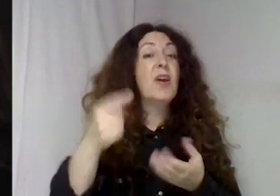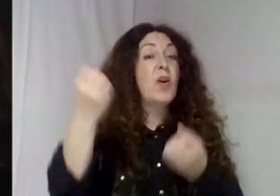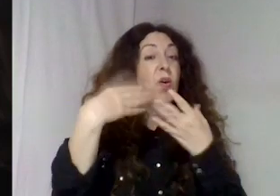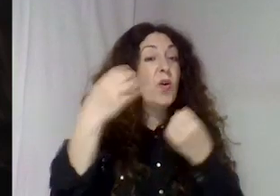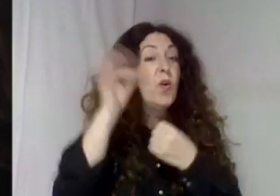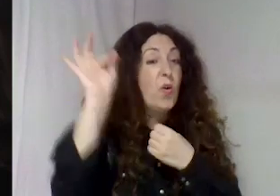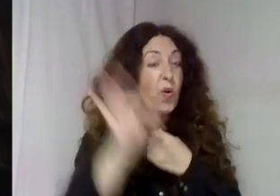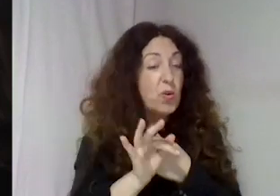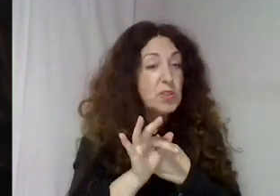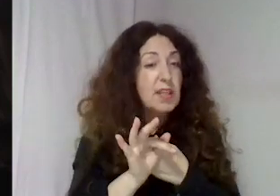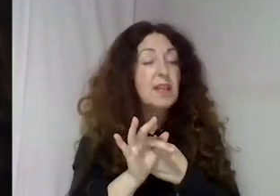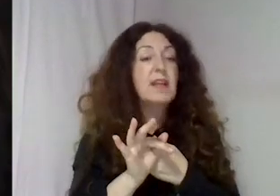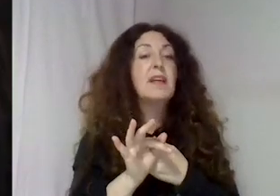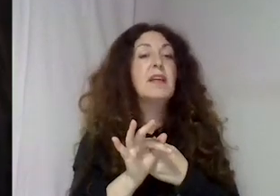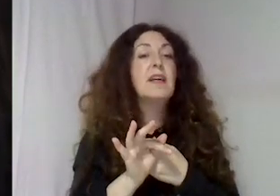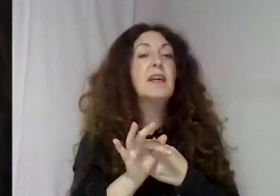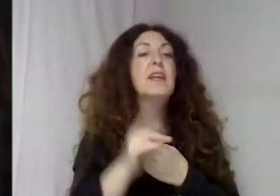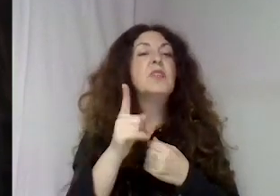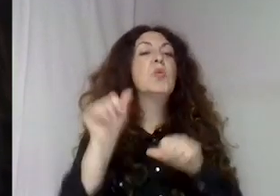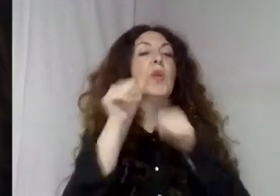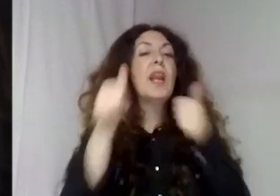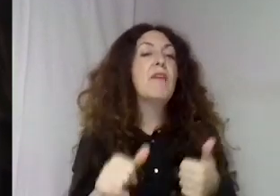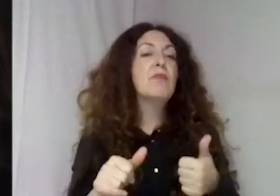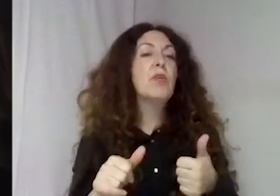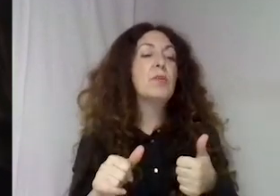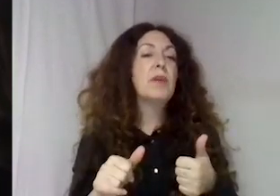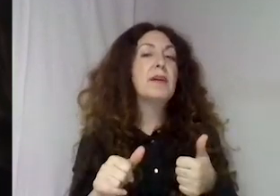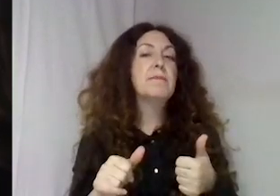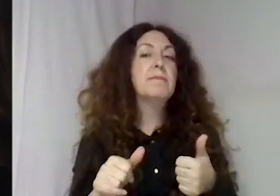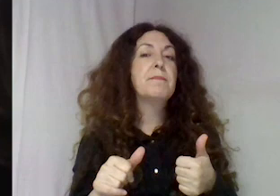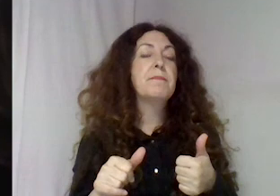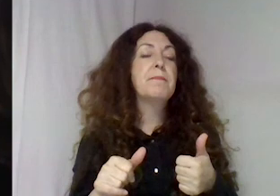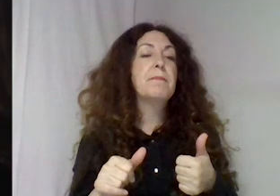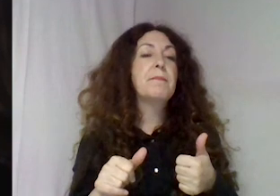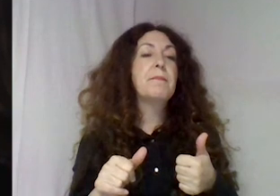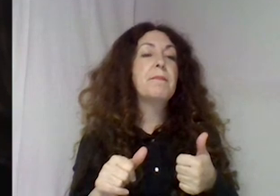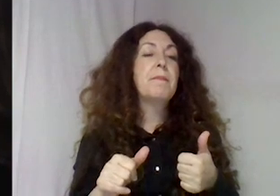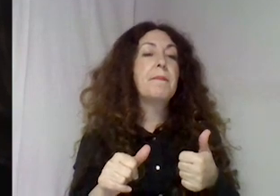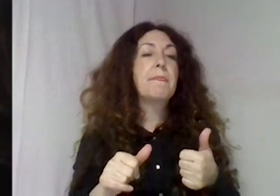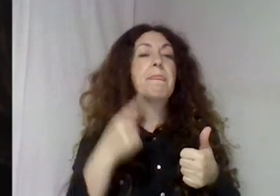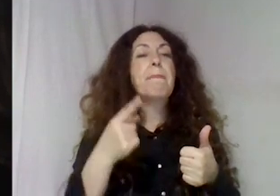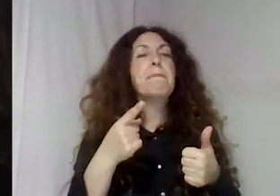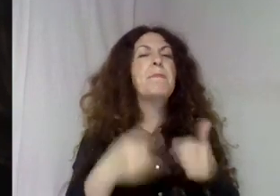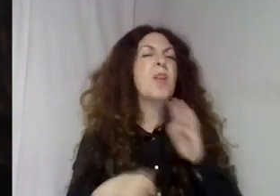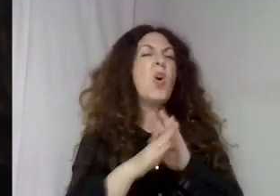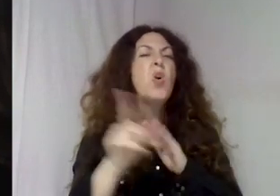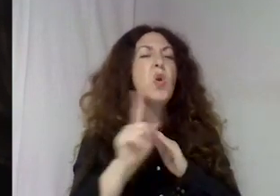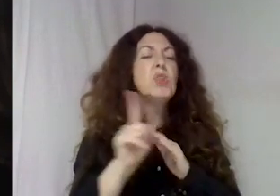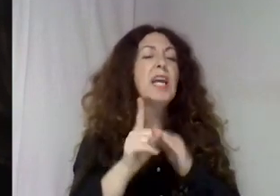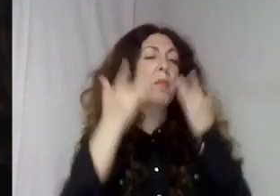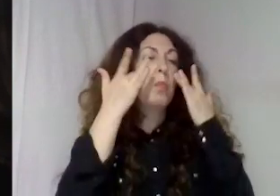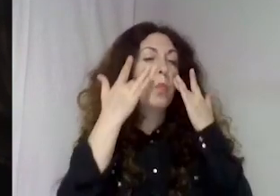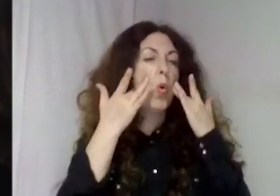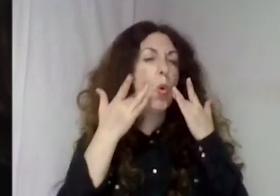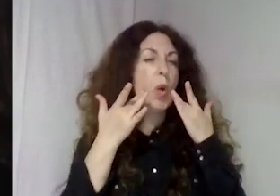que tiene que ver con un nuevo puritanismo que siempre aparece por el sexo y luego ya se extiende a todo lo